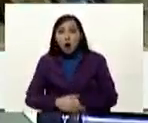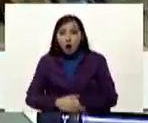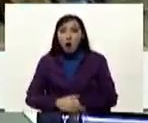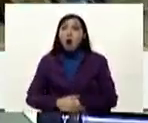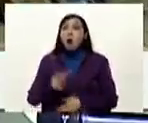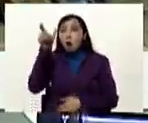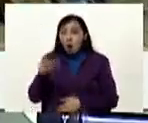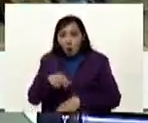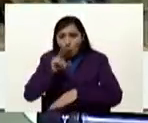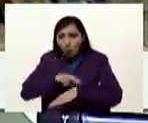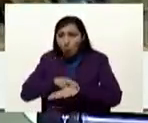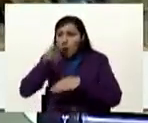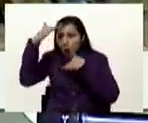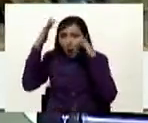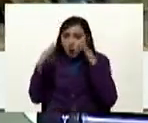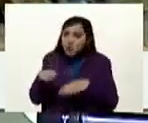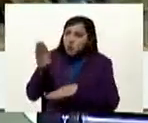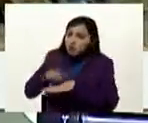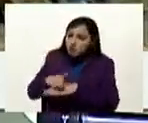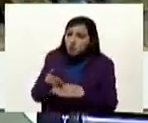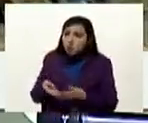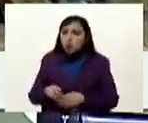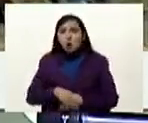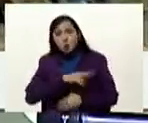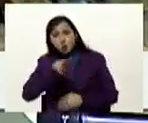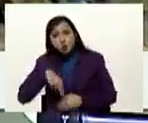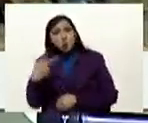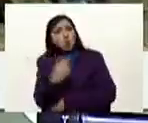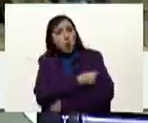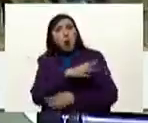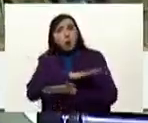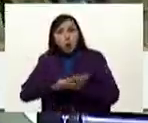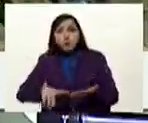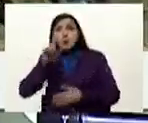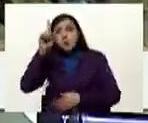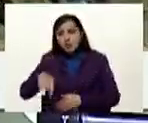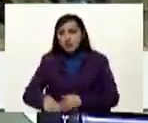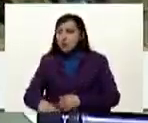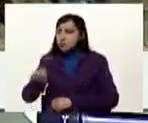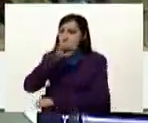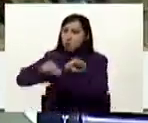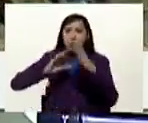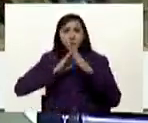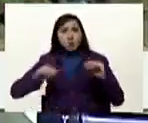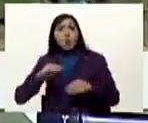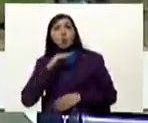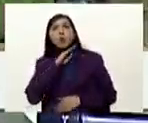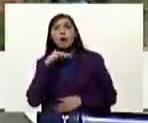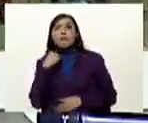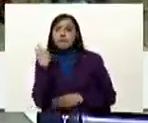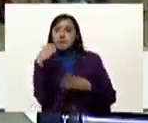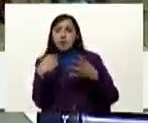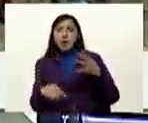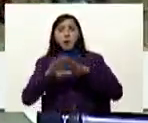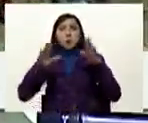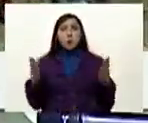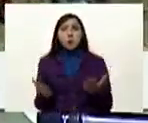pediatra los llama y nosotros los vacunamos gratuito contra todas las enfermedades que tienen vacuna en el